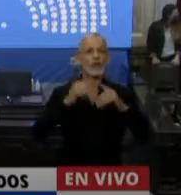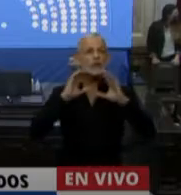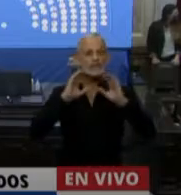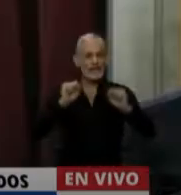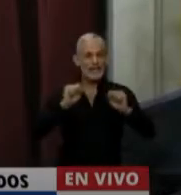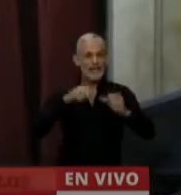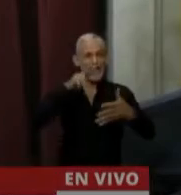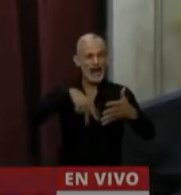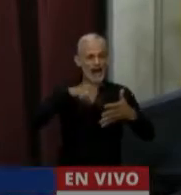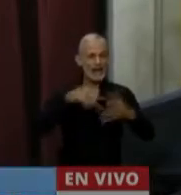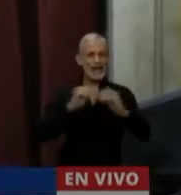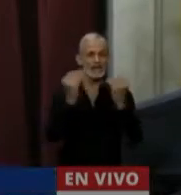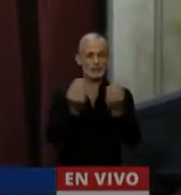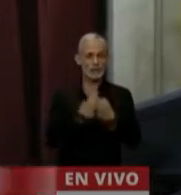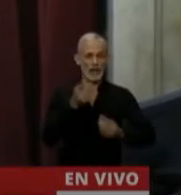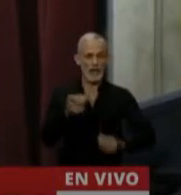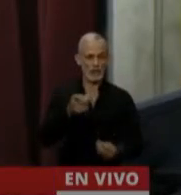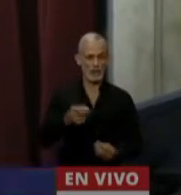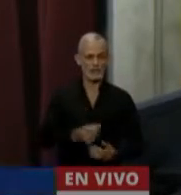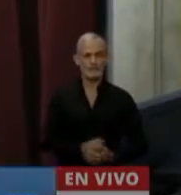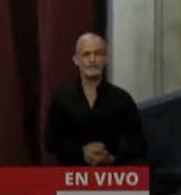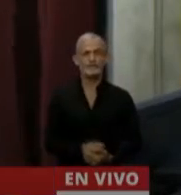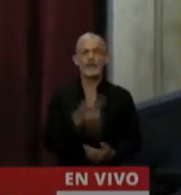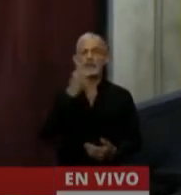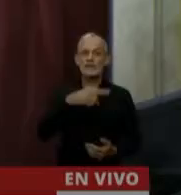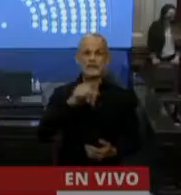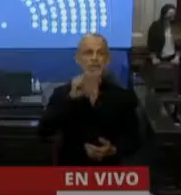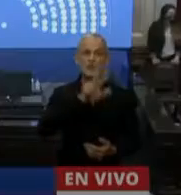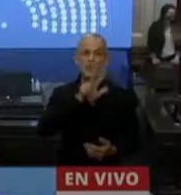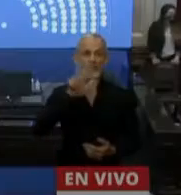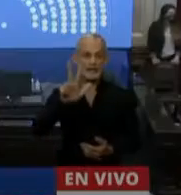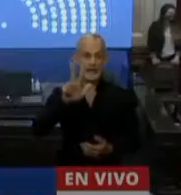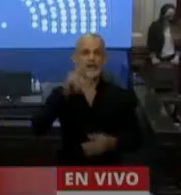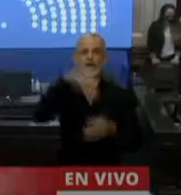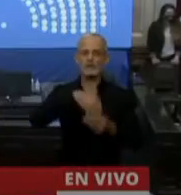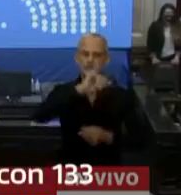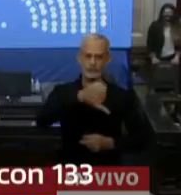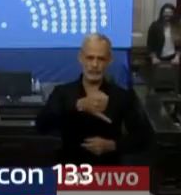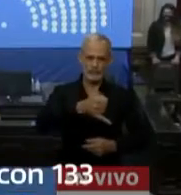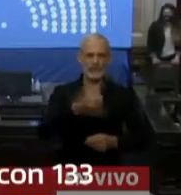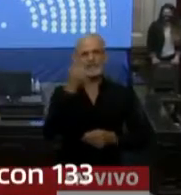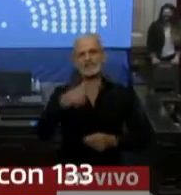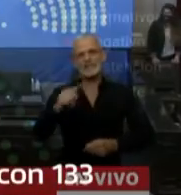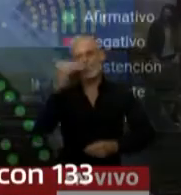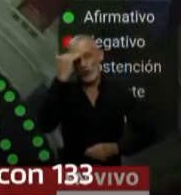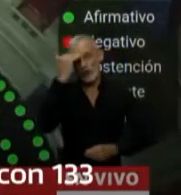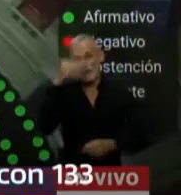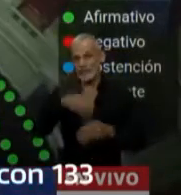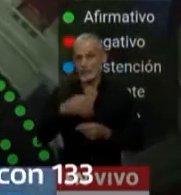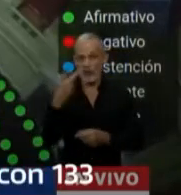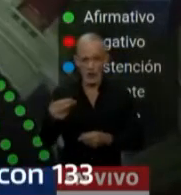sujeta según justamente este patrimonio, es la declaración patrimonial que tenga cada uno de los sujetos, y inicia